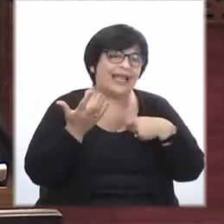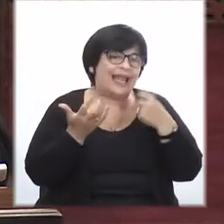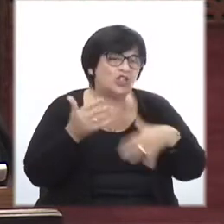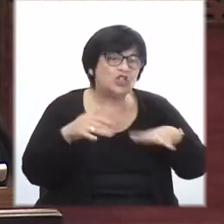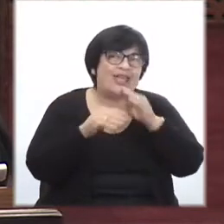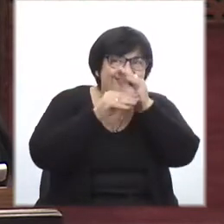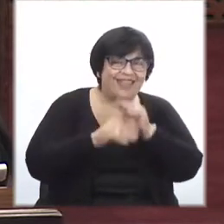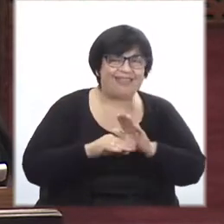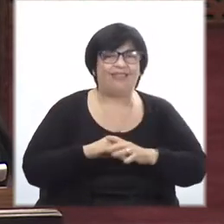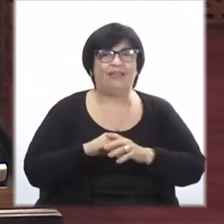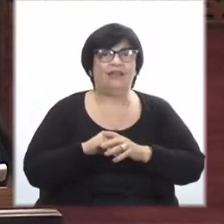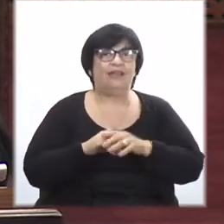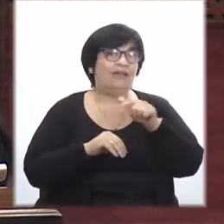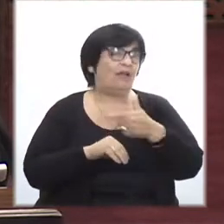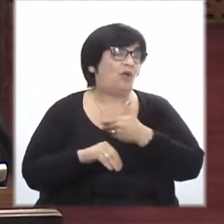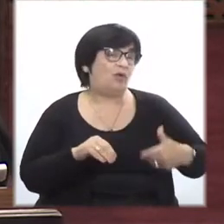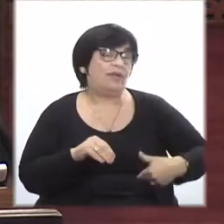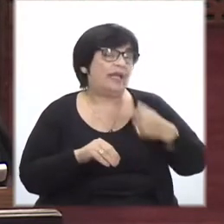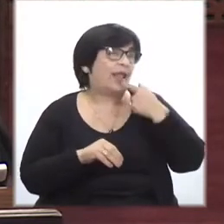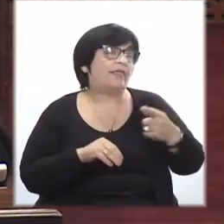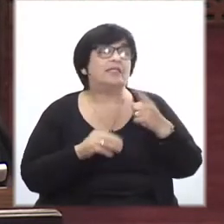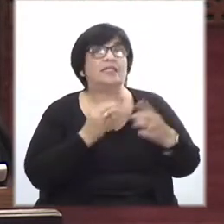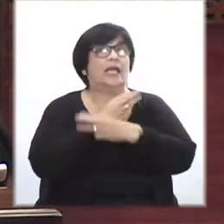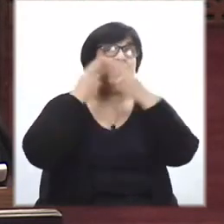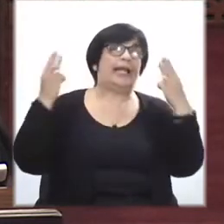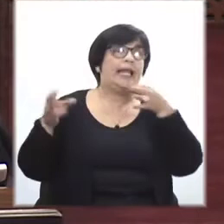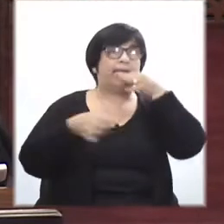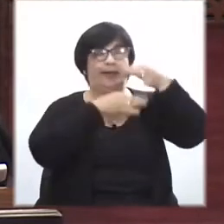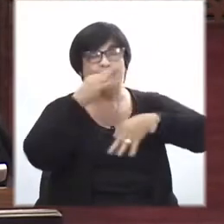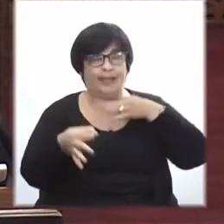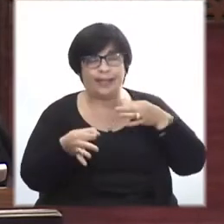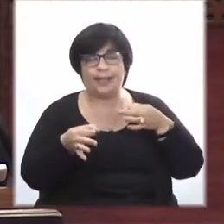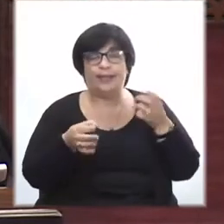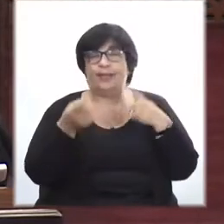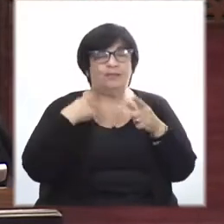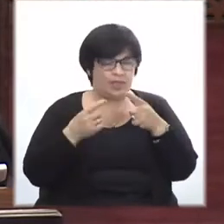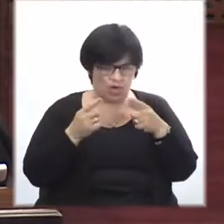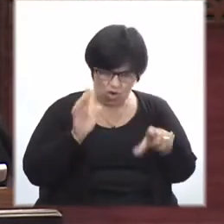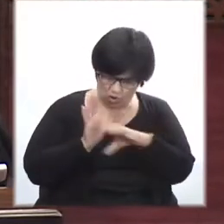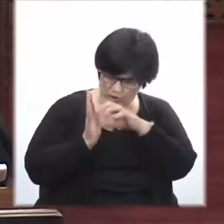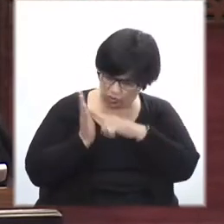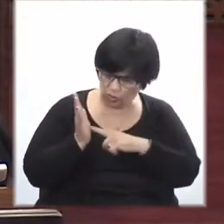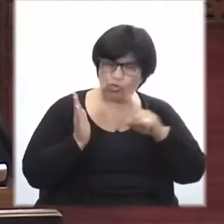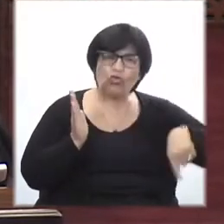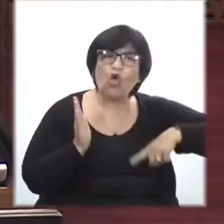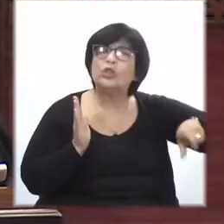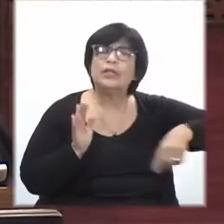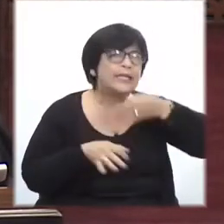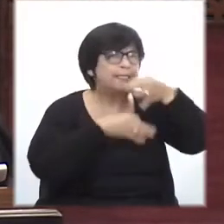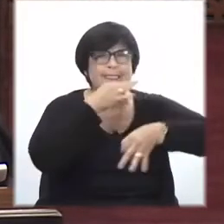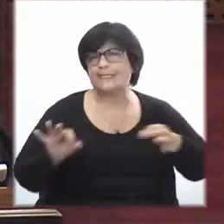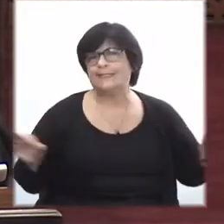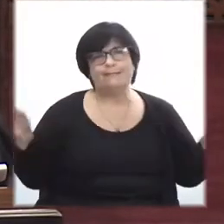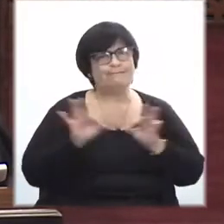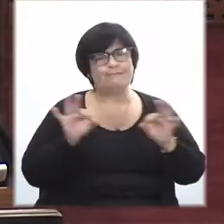se caracteriza por hacer afirmaciones de carácter general, sin precisar cuáles son los preceptos de la Constitución Nacional que supuestamente